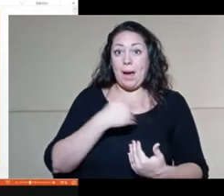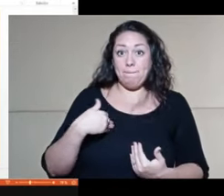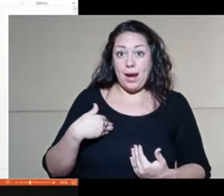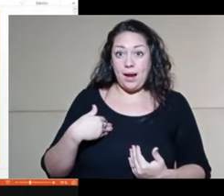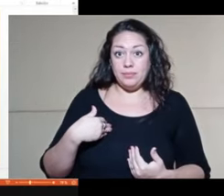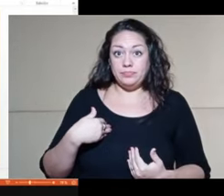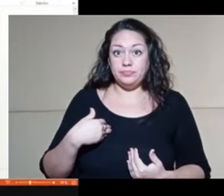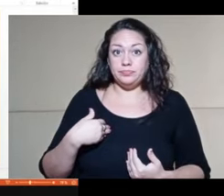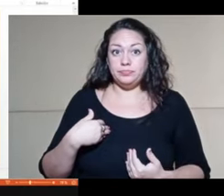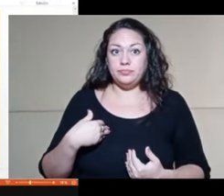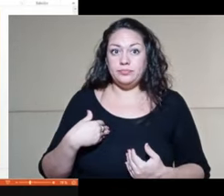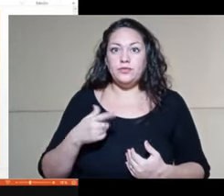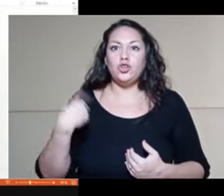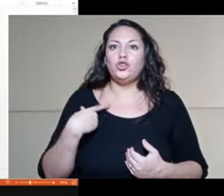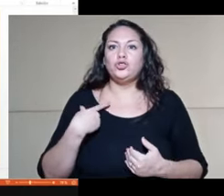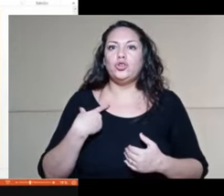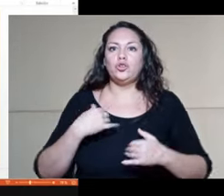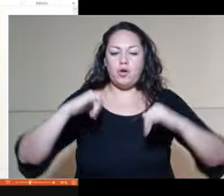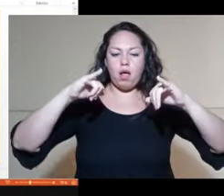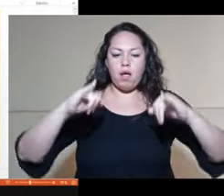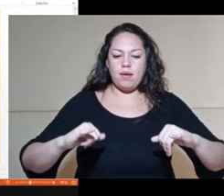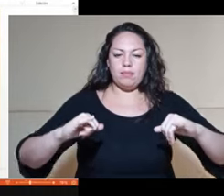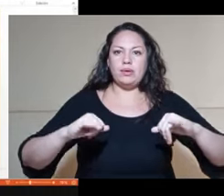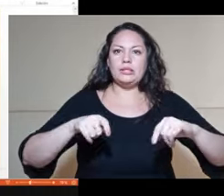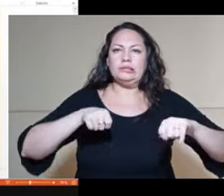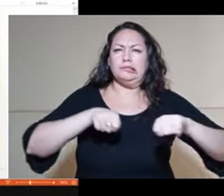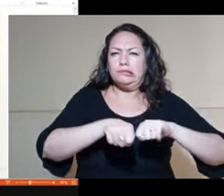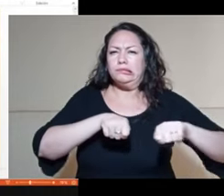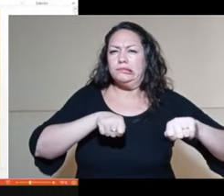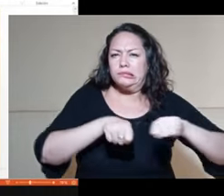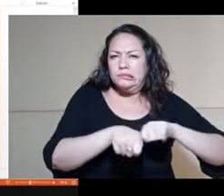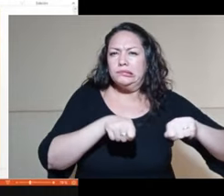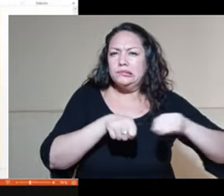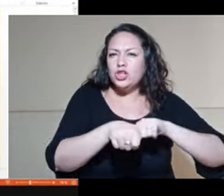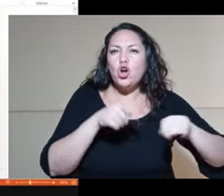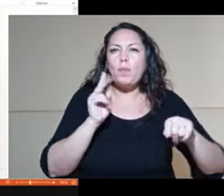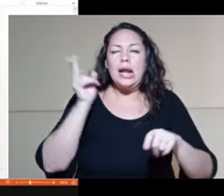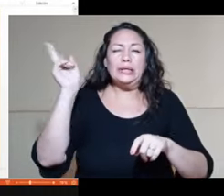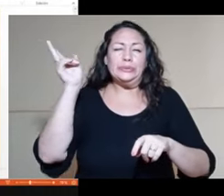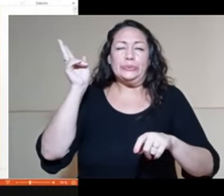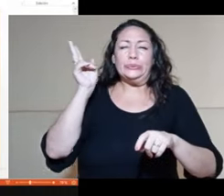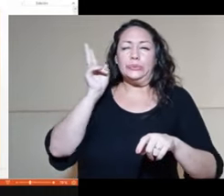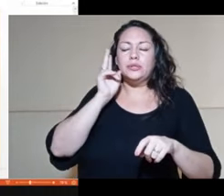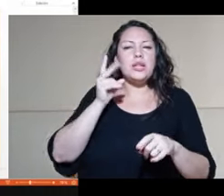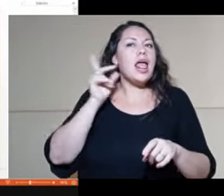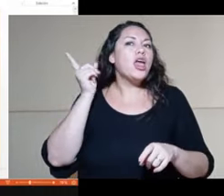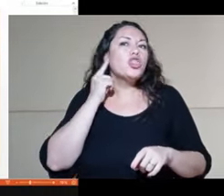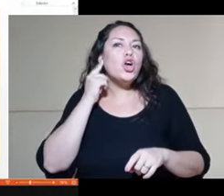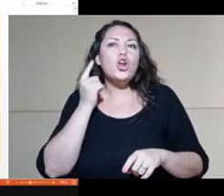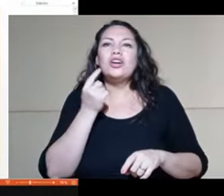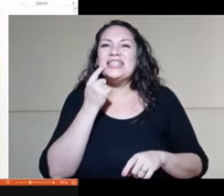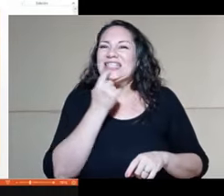mi mamá, cuando cortamos en el plato, que a veces el tenedor o el cuchillo hace ruido, ese sonido como